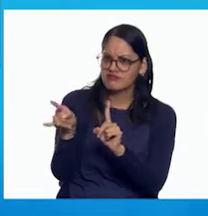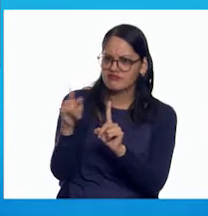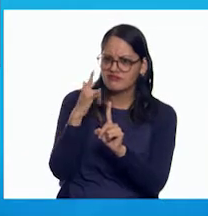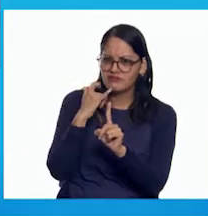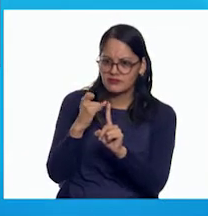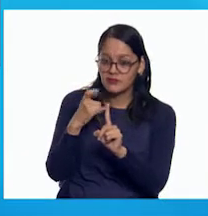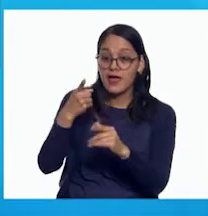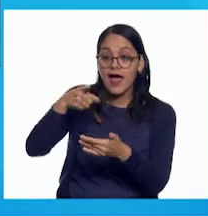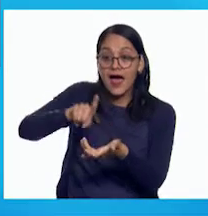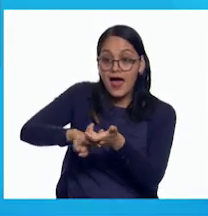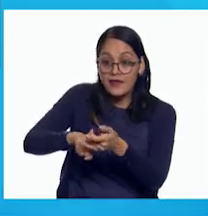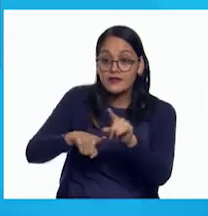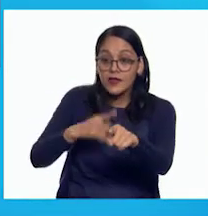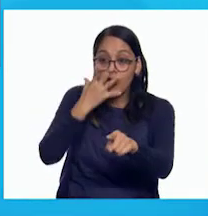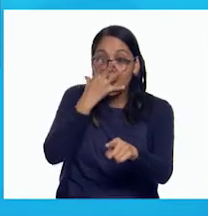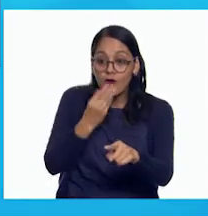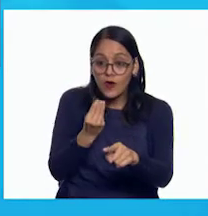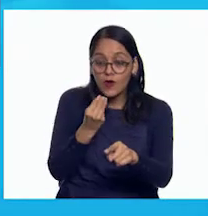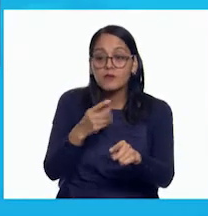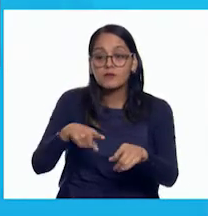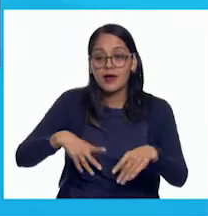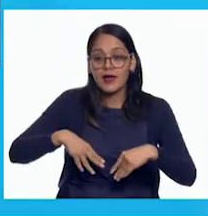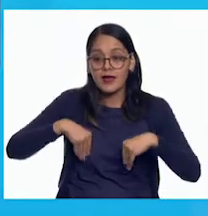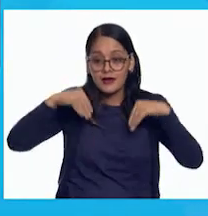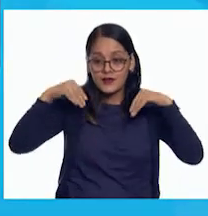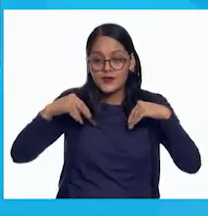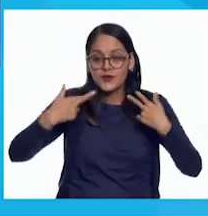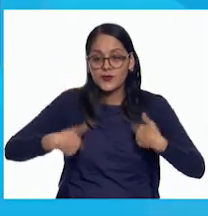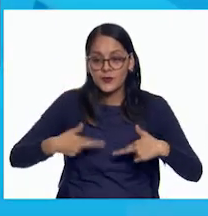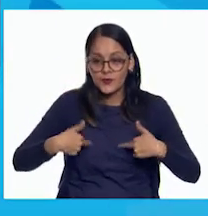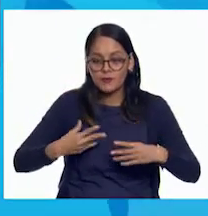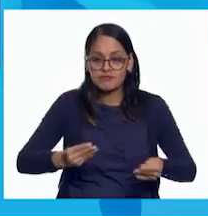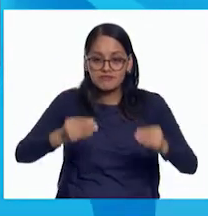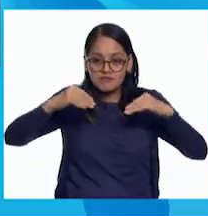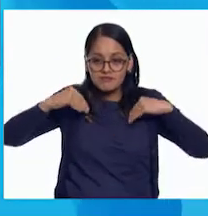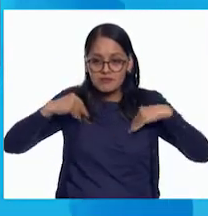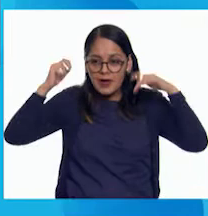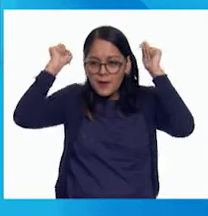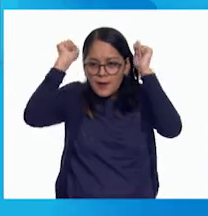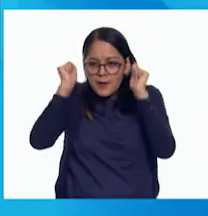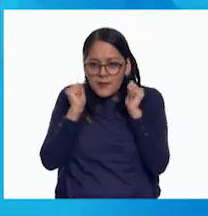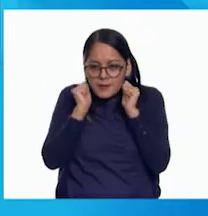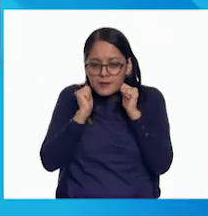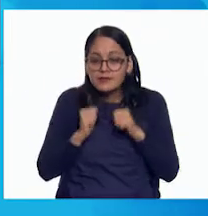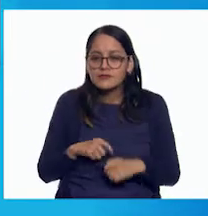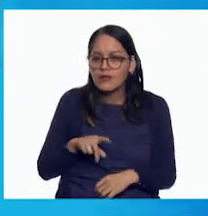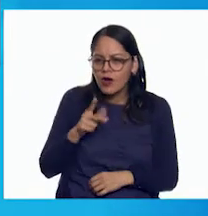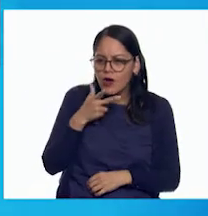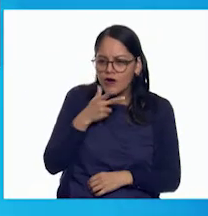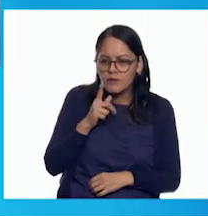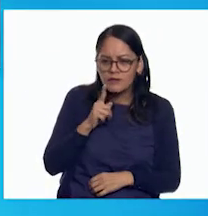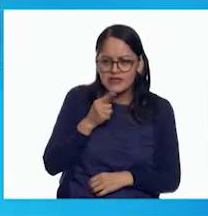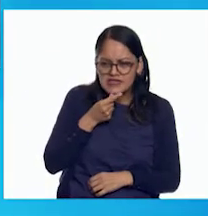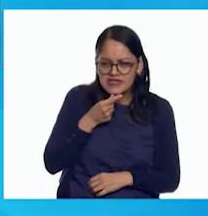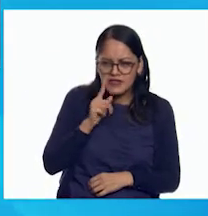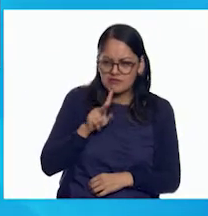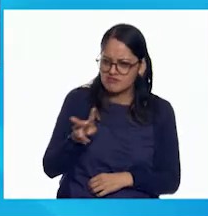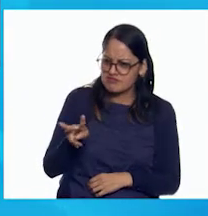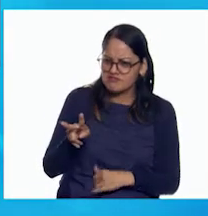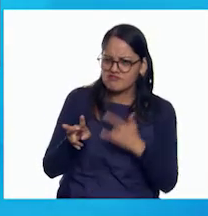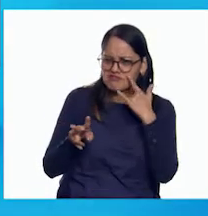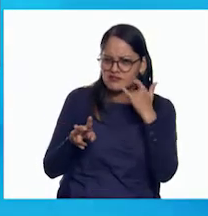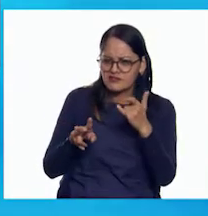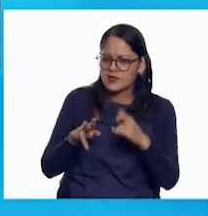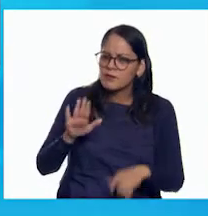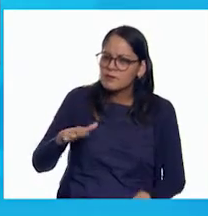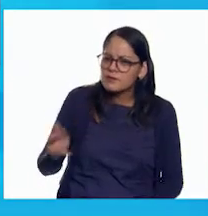y el lobo ya estaba en la cama vestido con un camisón y un gorro de la abuela. Caperucita lo miró con extrañeza y